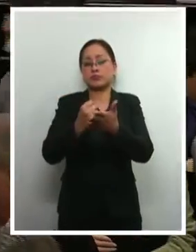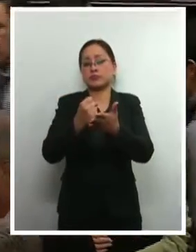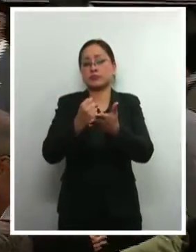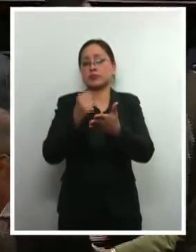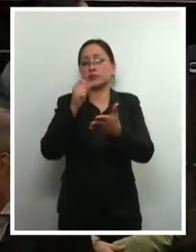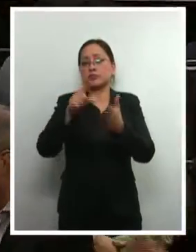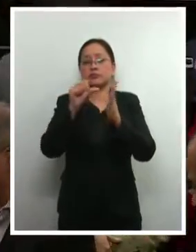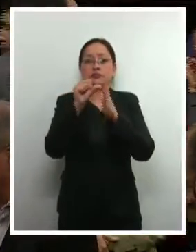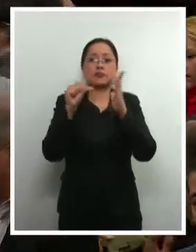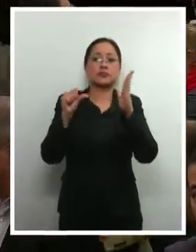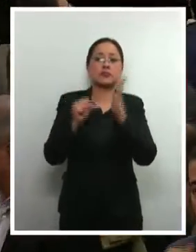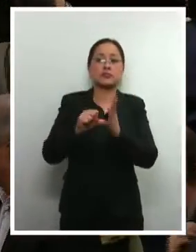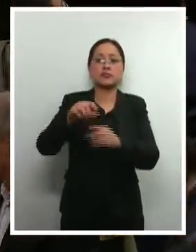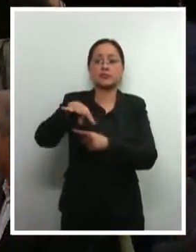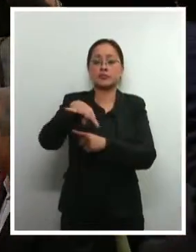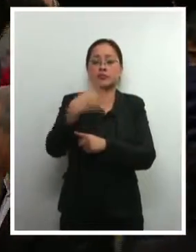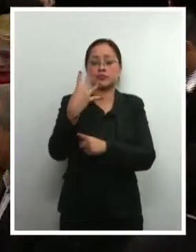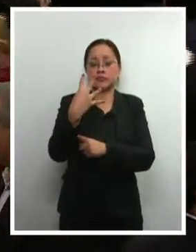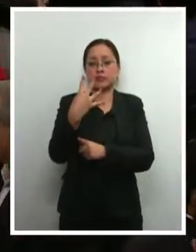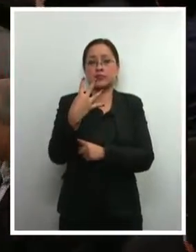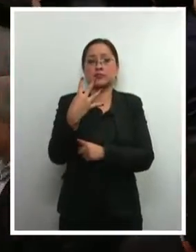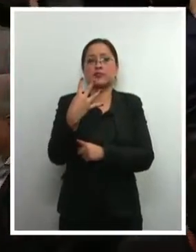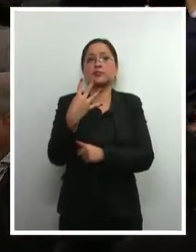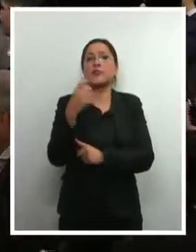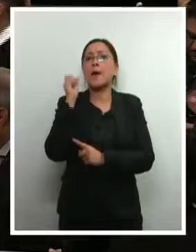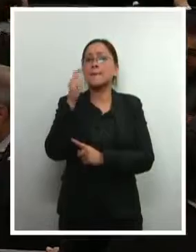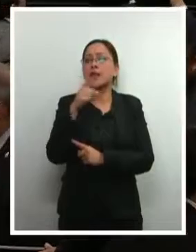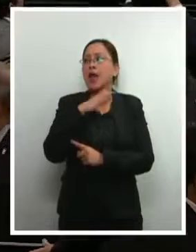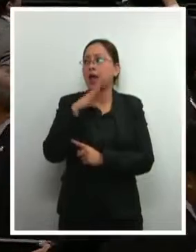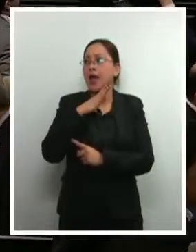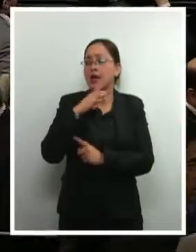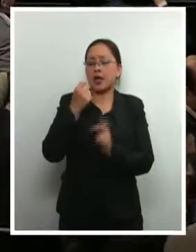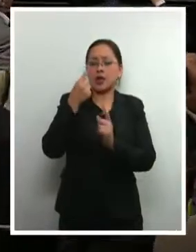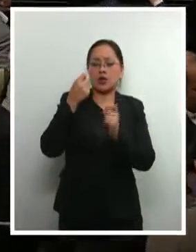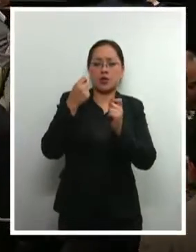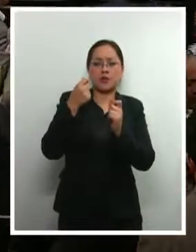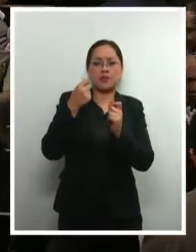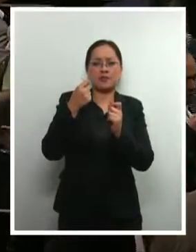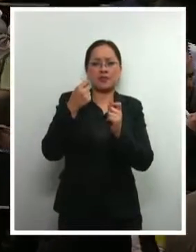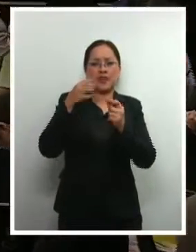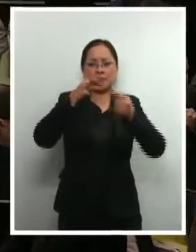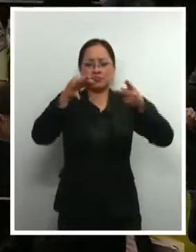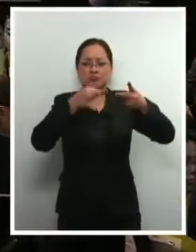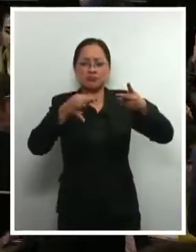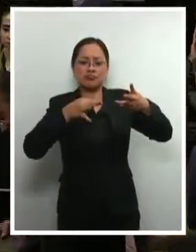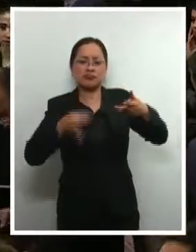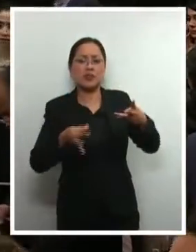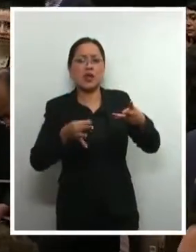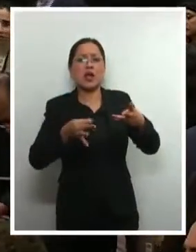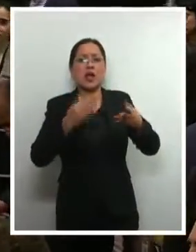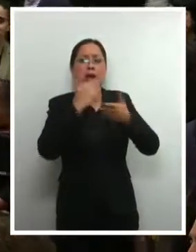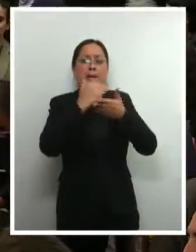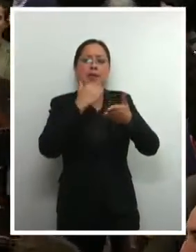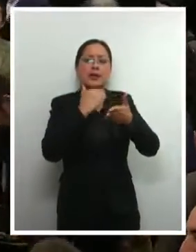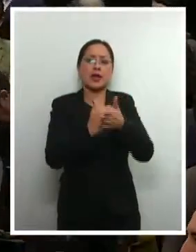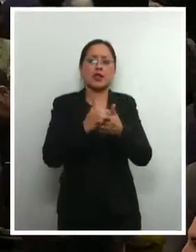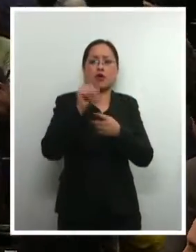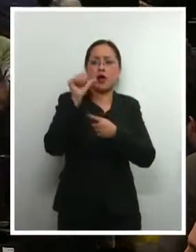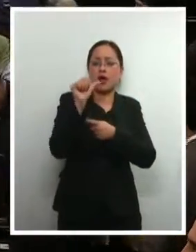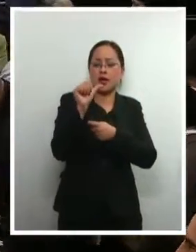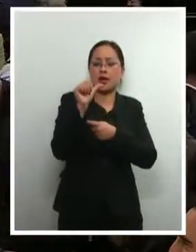este artículo 14 y regresó en lo particular el apartado